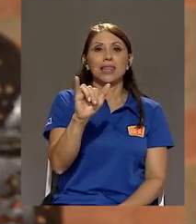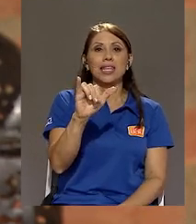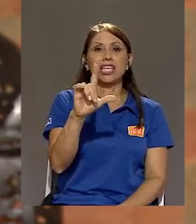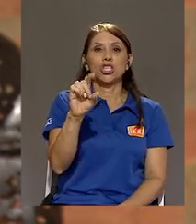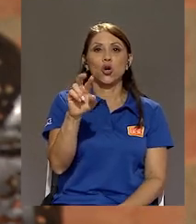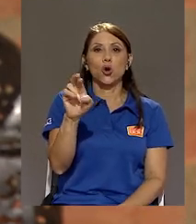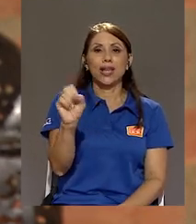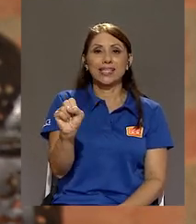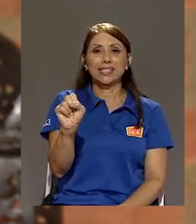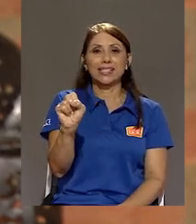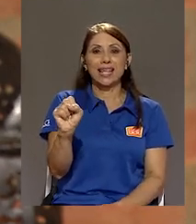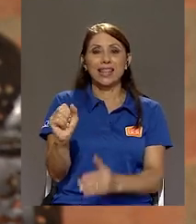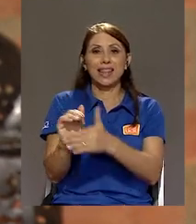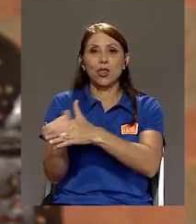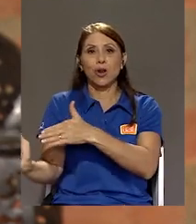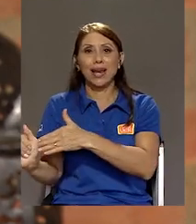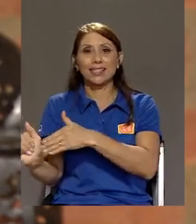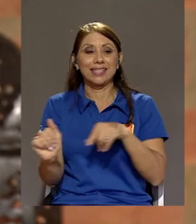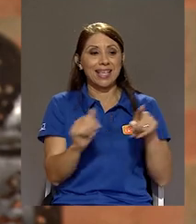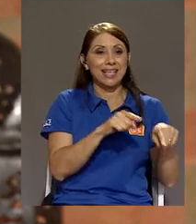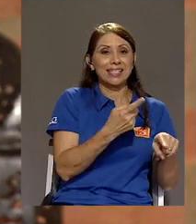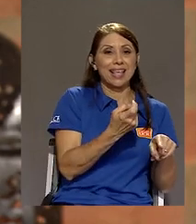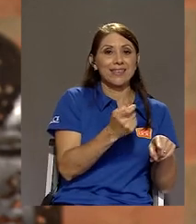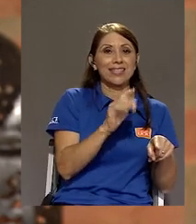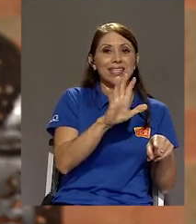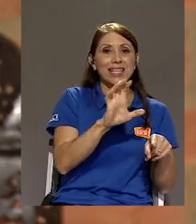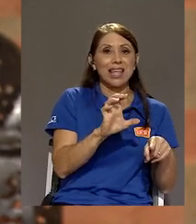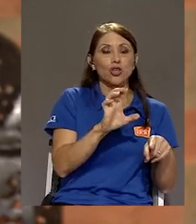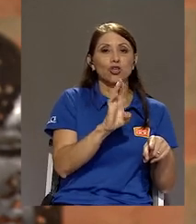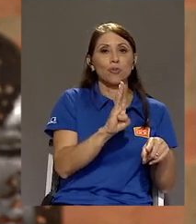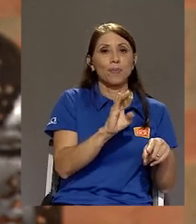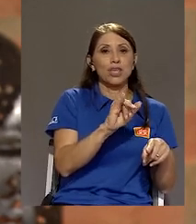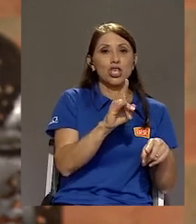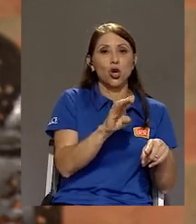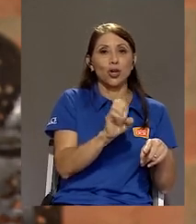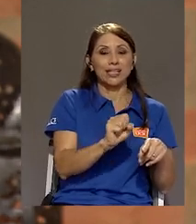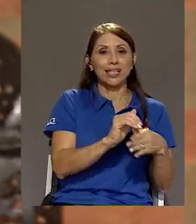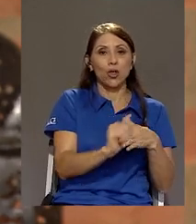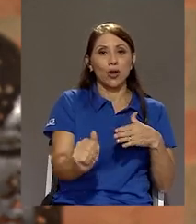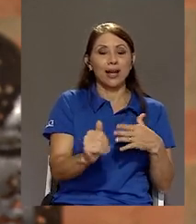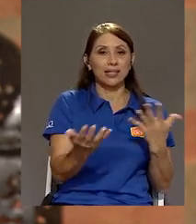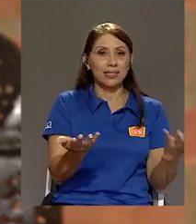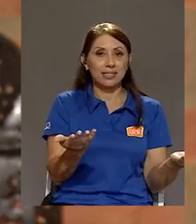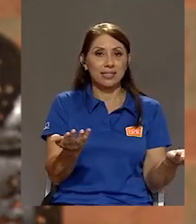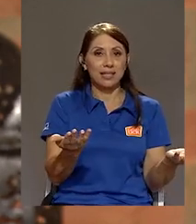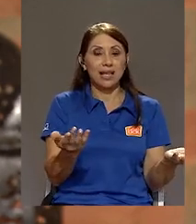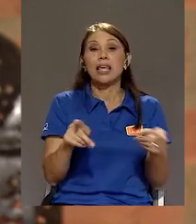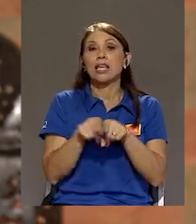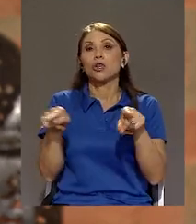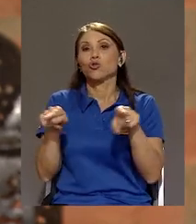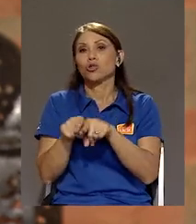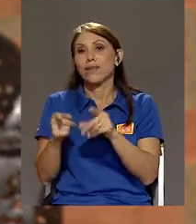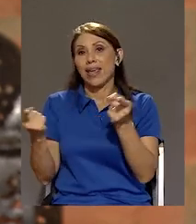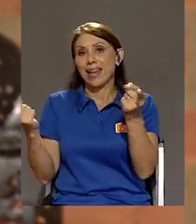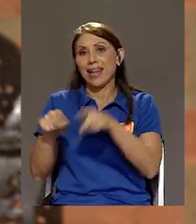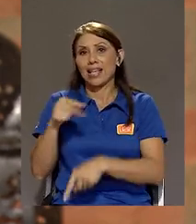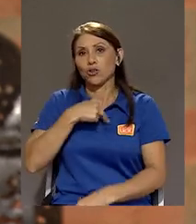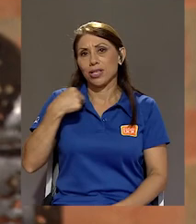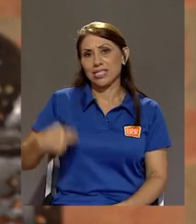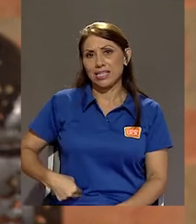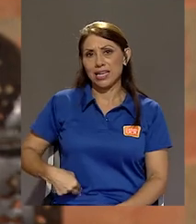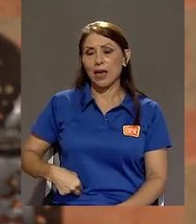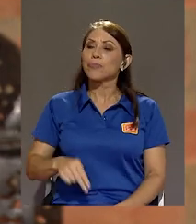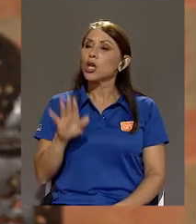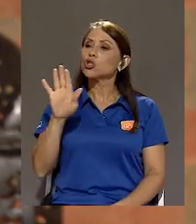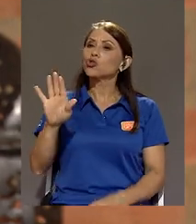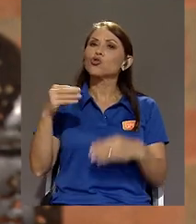de que este déficit es de 500 billones de dólares. O sea, e inclusive en el caso de China, el caso de China,